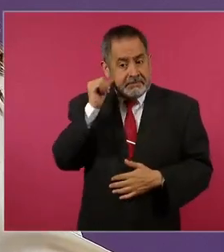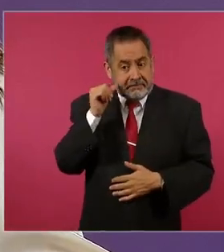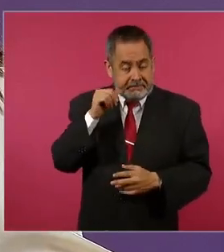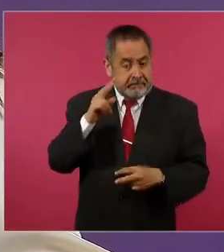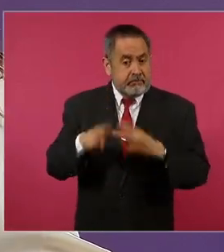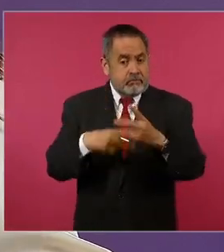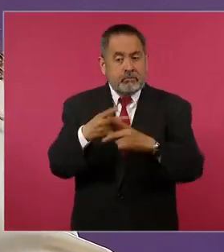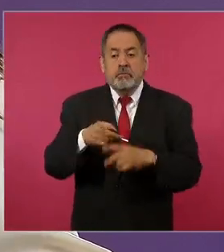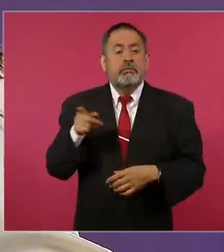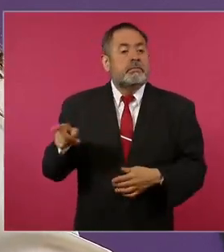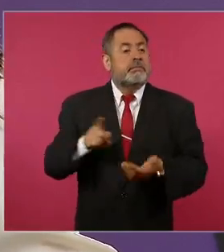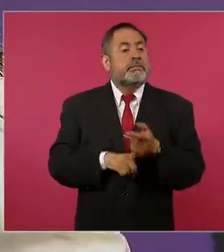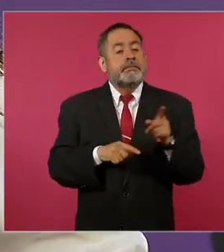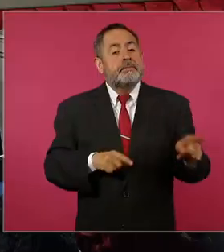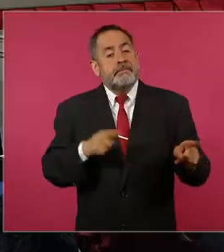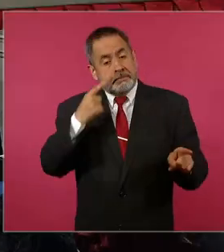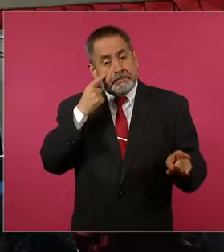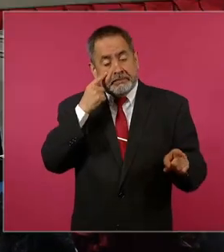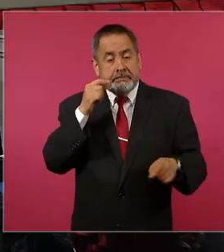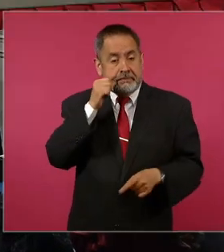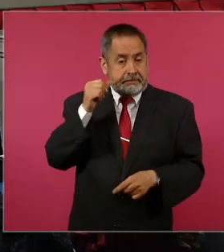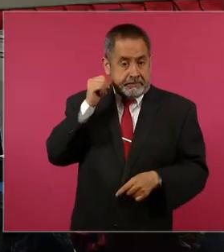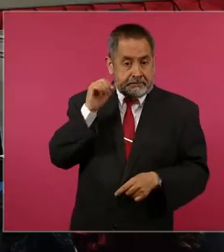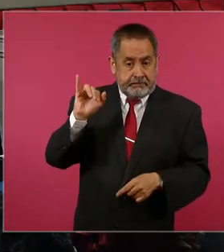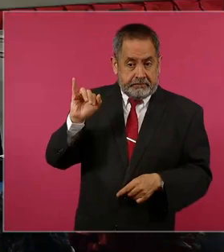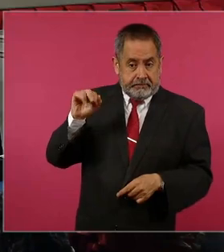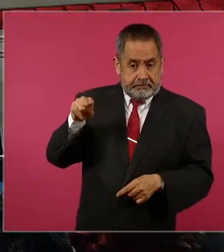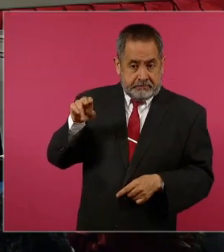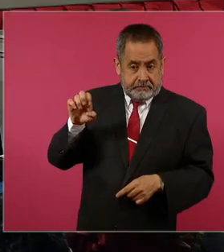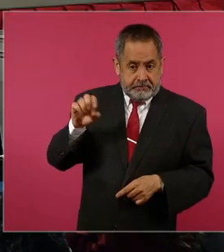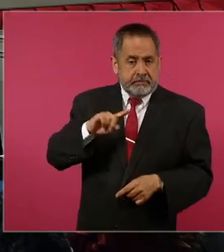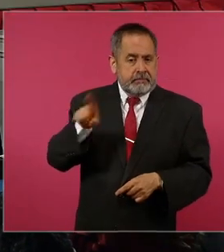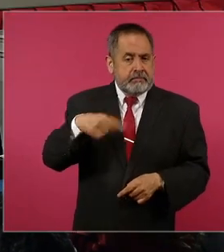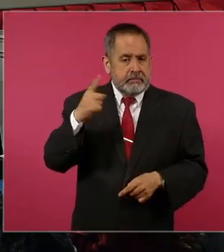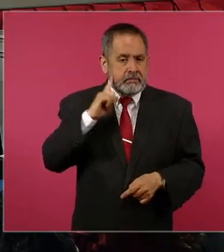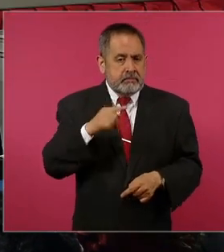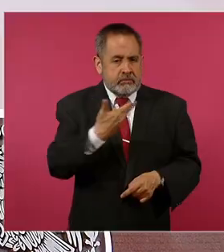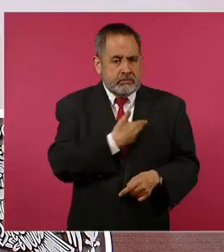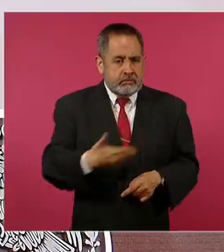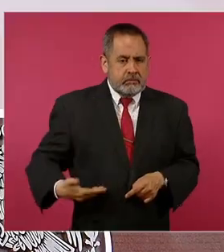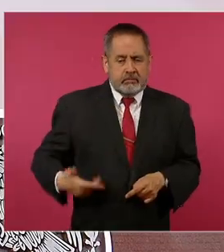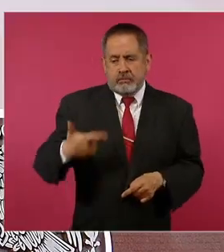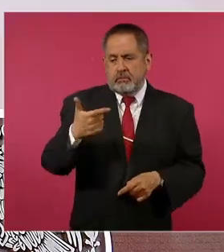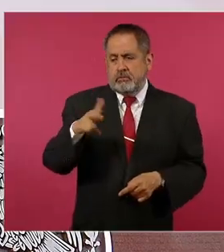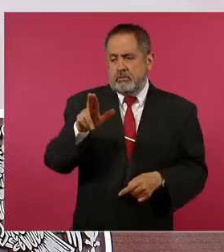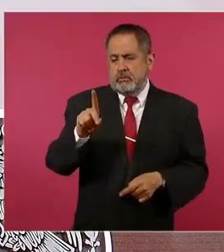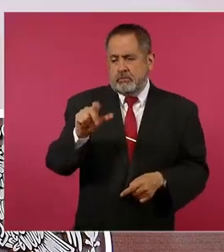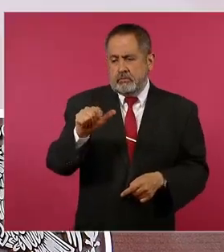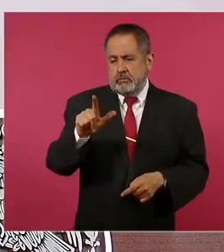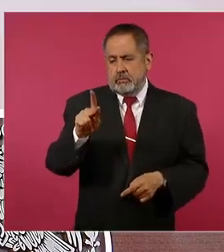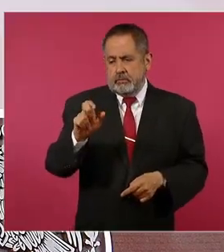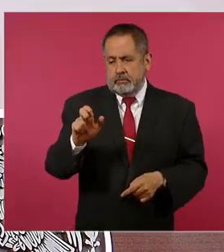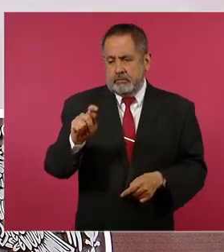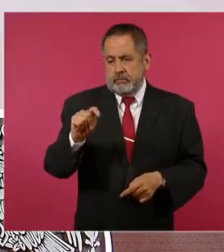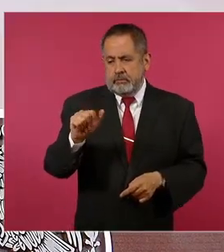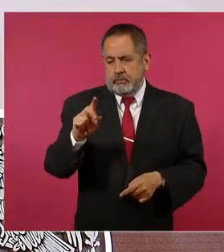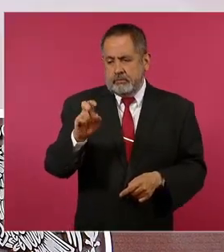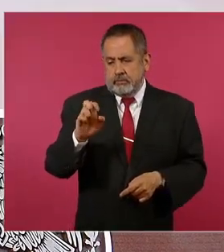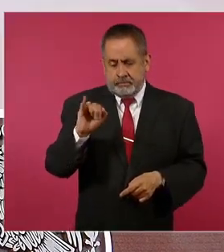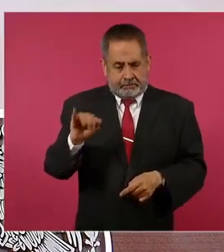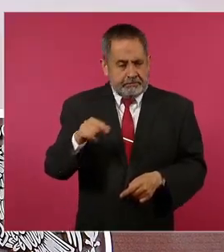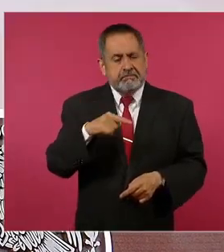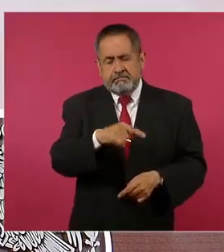el Instituto Nacional Electoral, con su titular, la presidenta del INE, Guadalupe Taddei, a partir